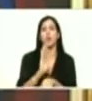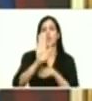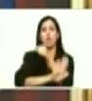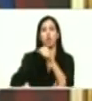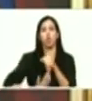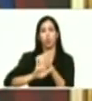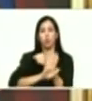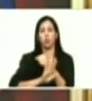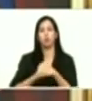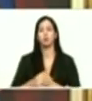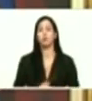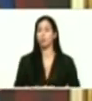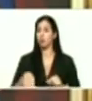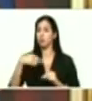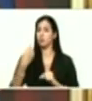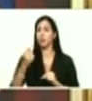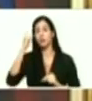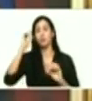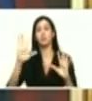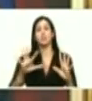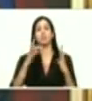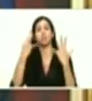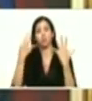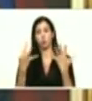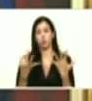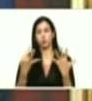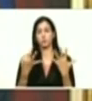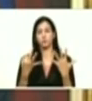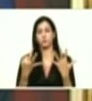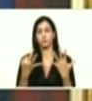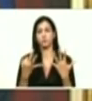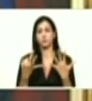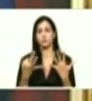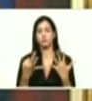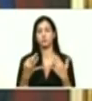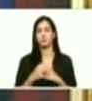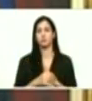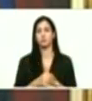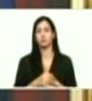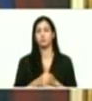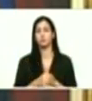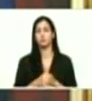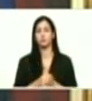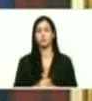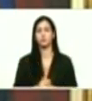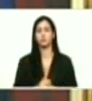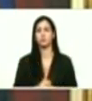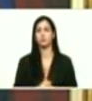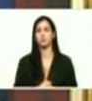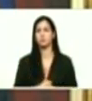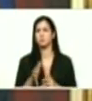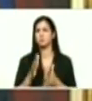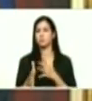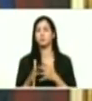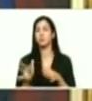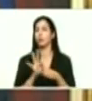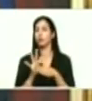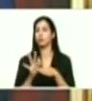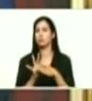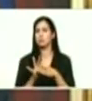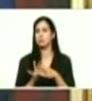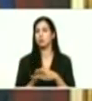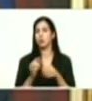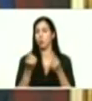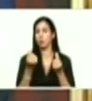mañana 18 la banda de sistema de protegido que viene funcionando a